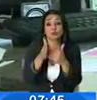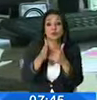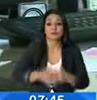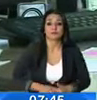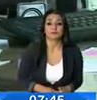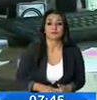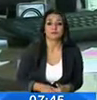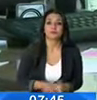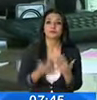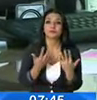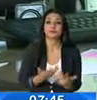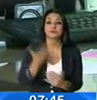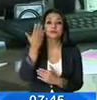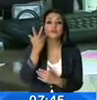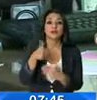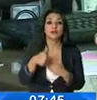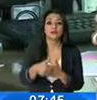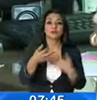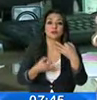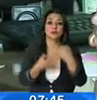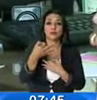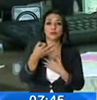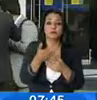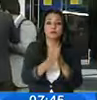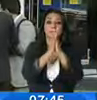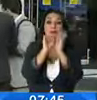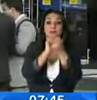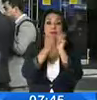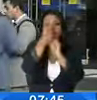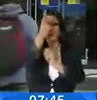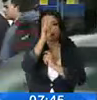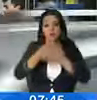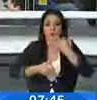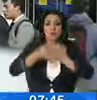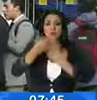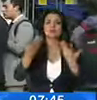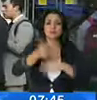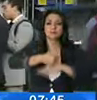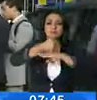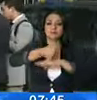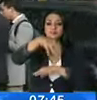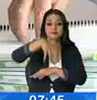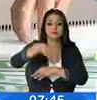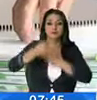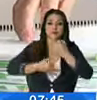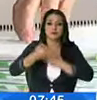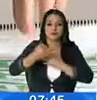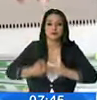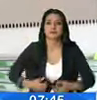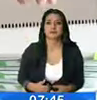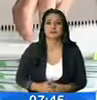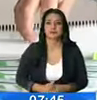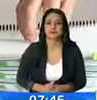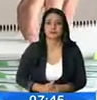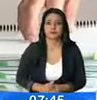Aún se espera la fecha para la audiencia de apelación en la Corte Provincial de Justicia. En Quito informó Adriana Rojas.